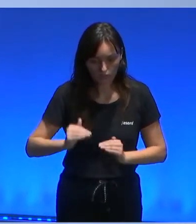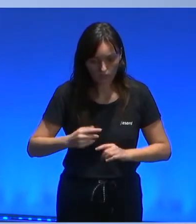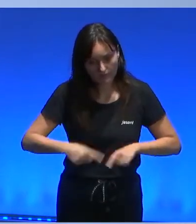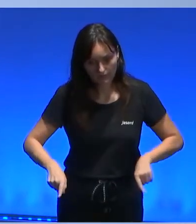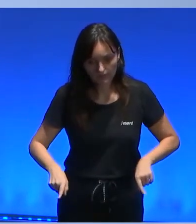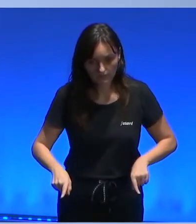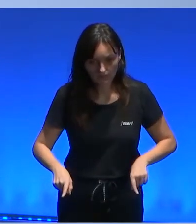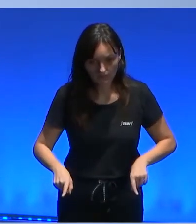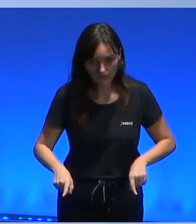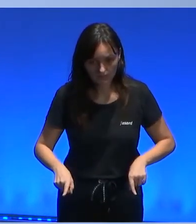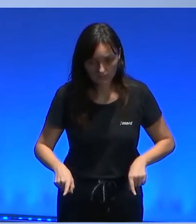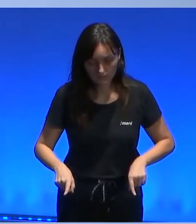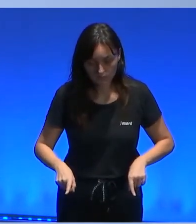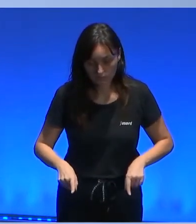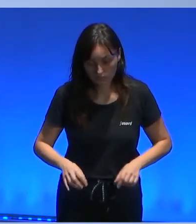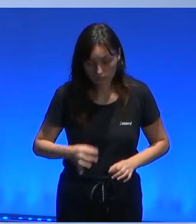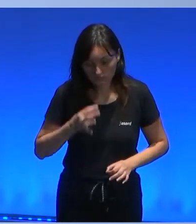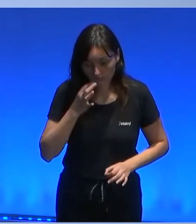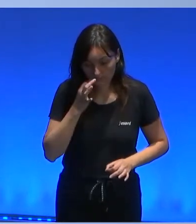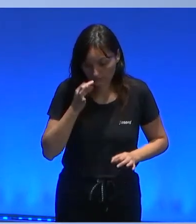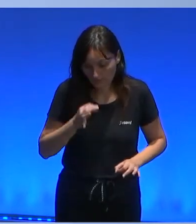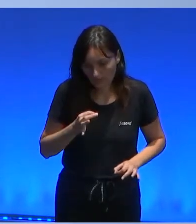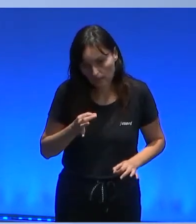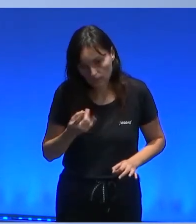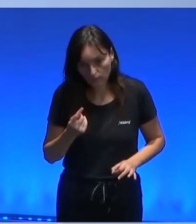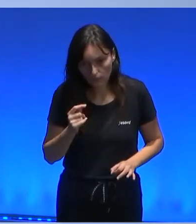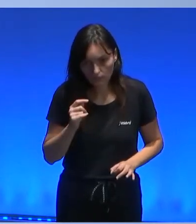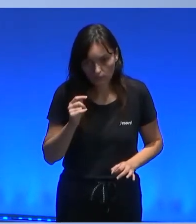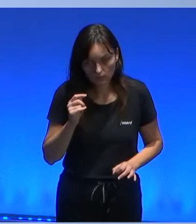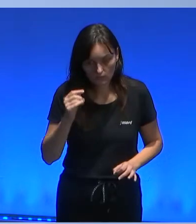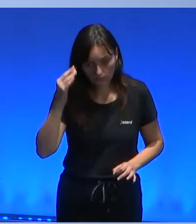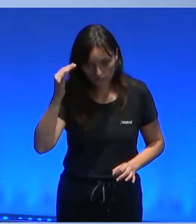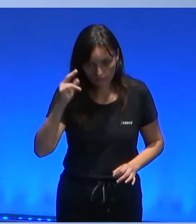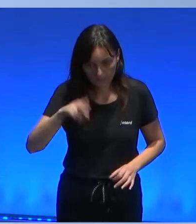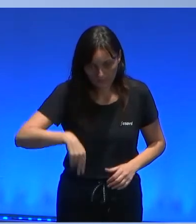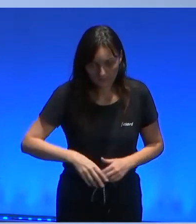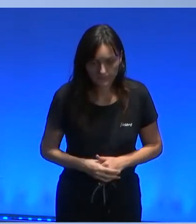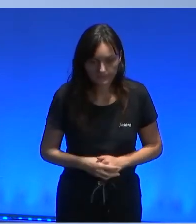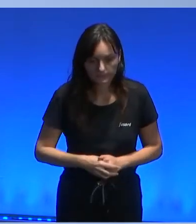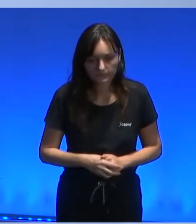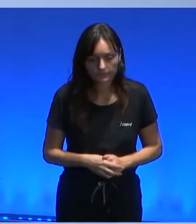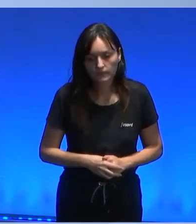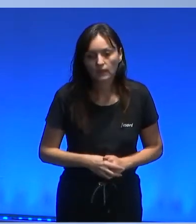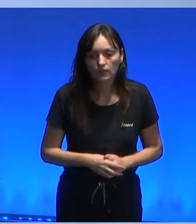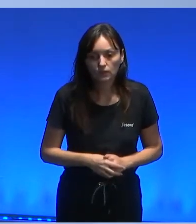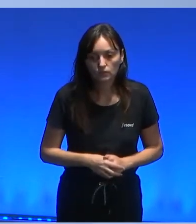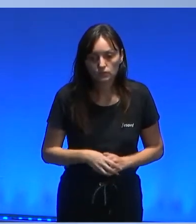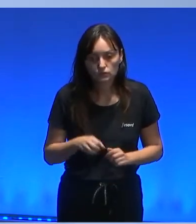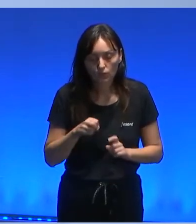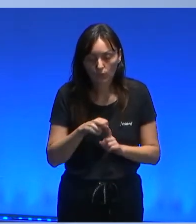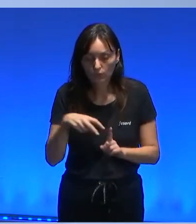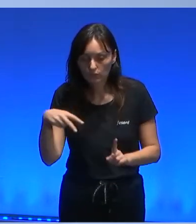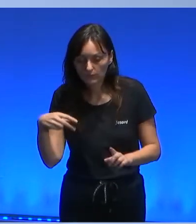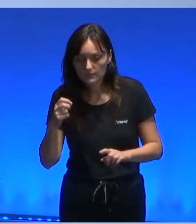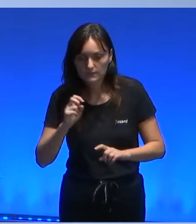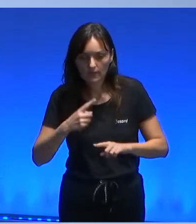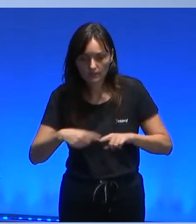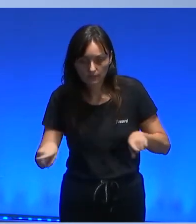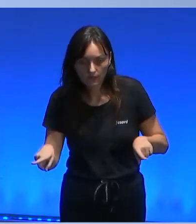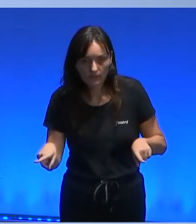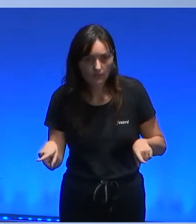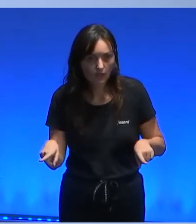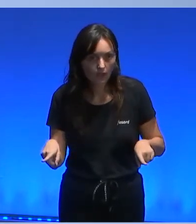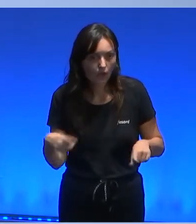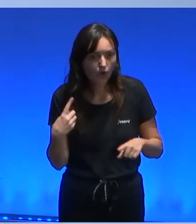tanto en sentido real que simbólico. tienen otras perspectivas, otros